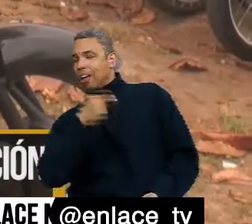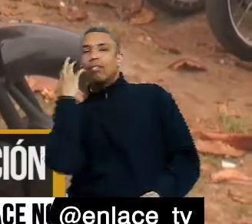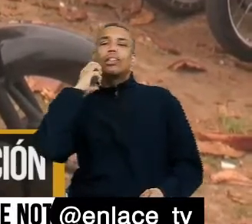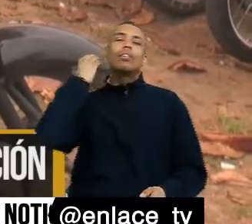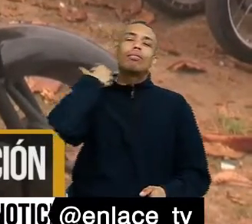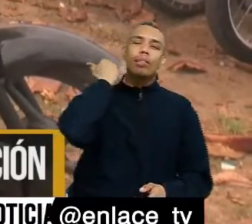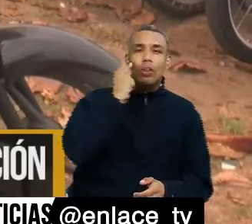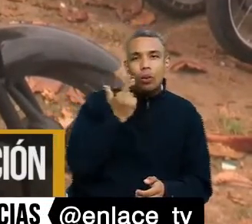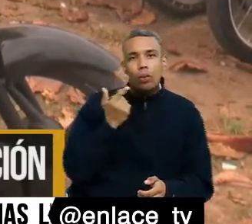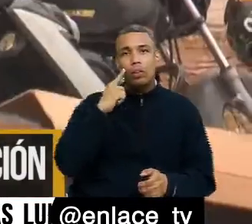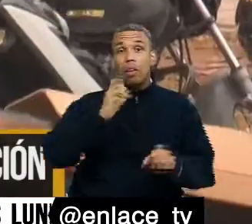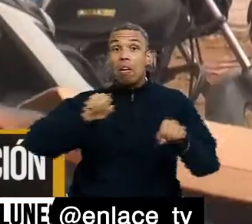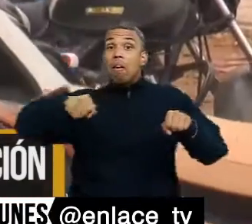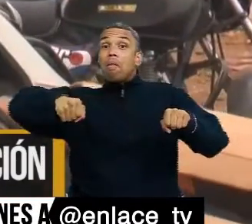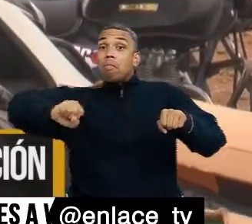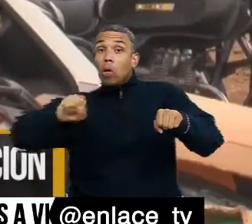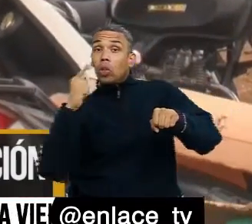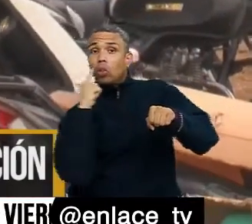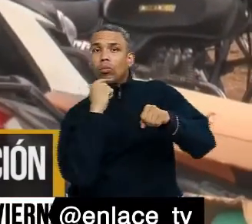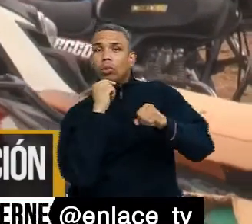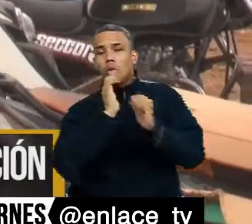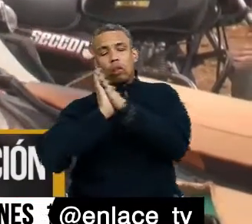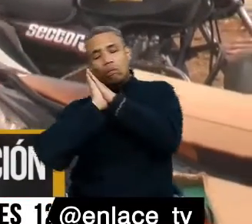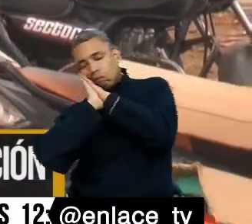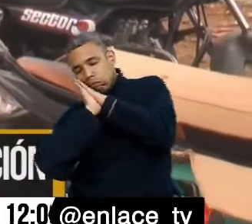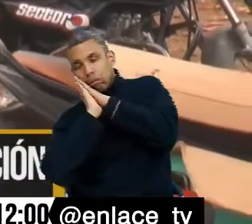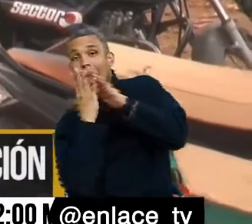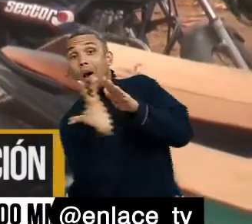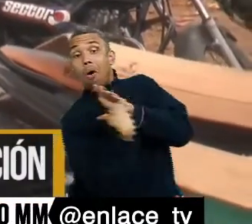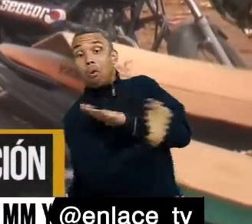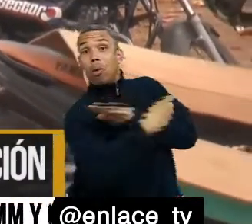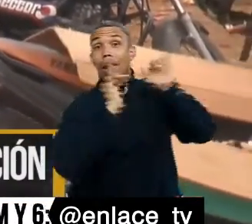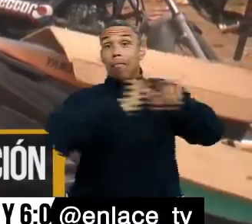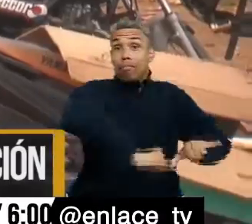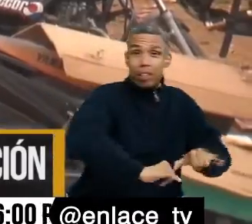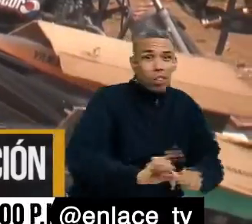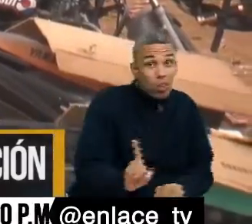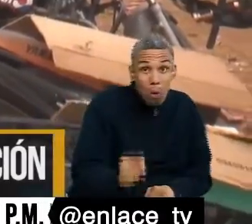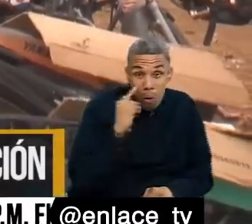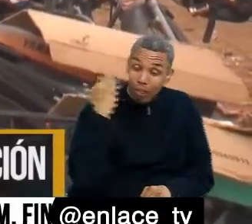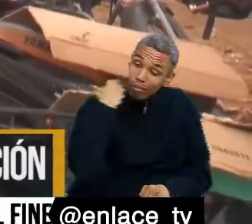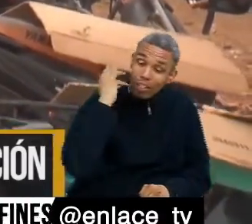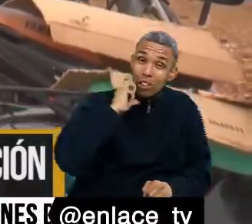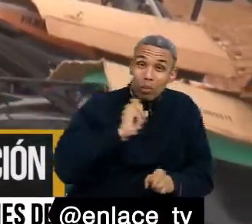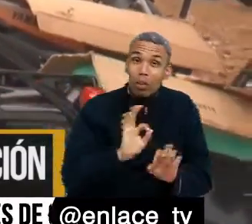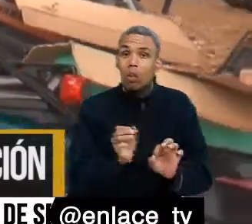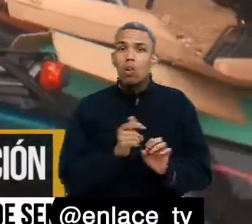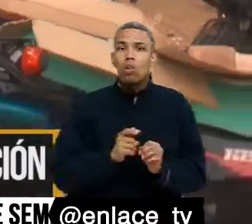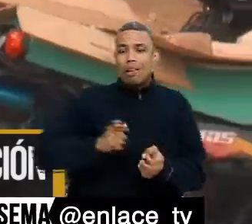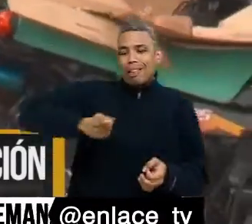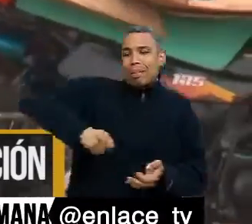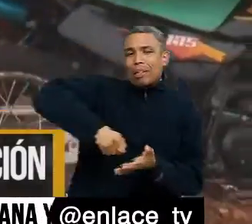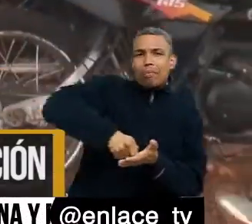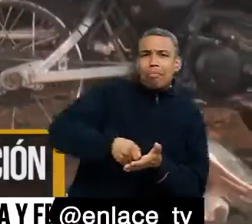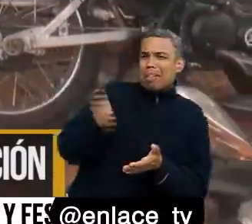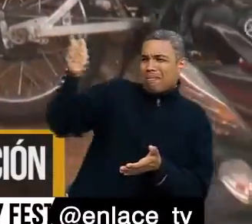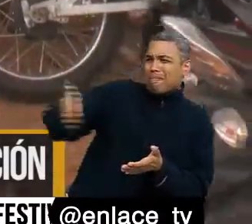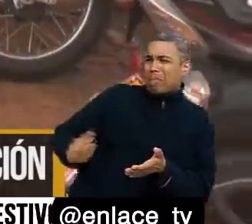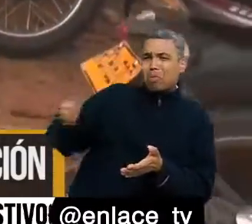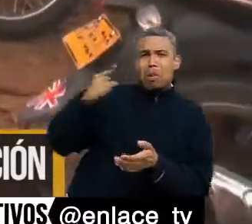noche, estacionarla en parqueaderos autorizados, no dejarla parqueada encendida, no entregarle las llaves de su vehículo a extraños